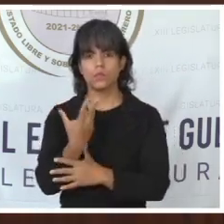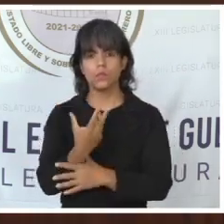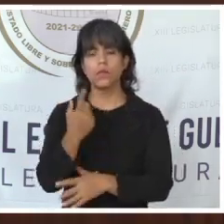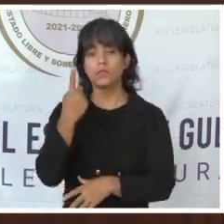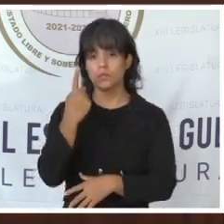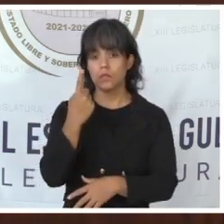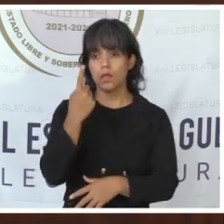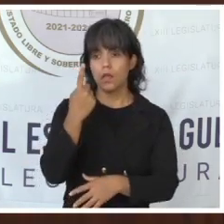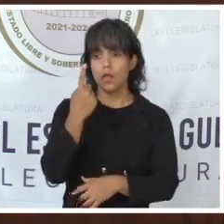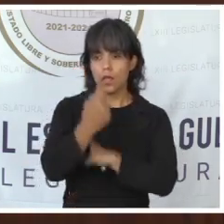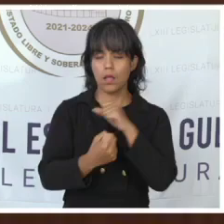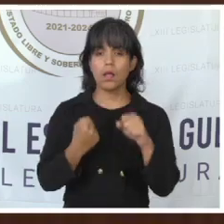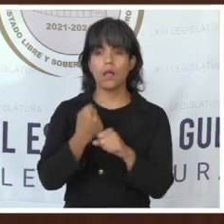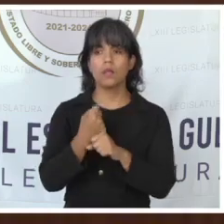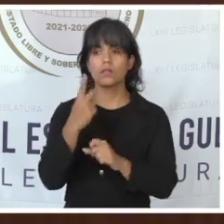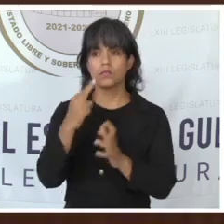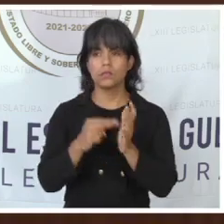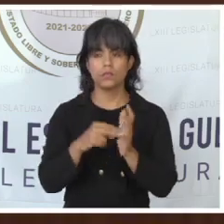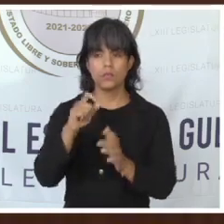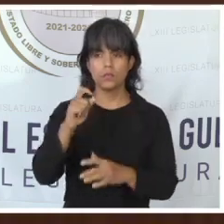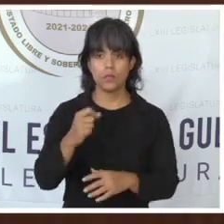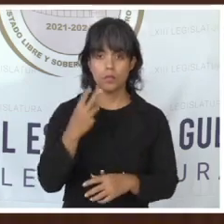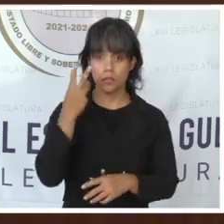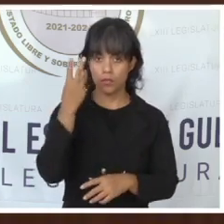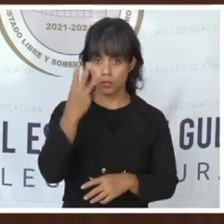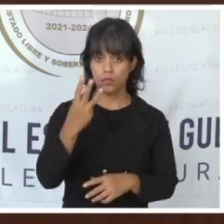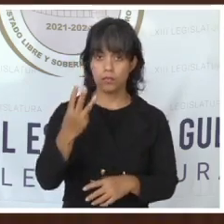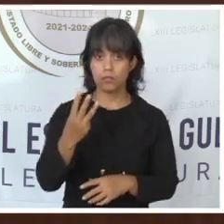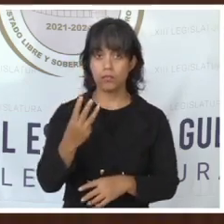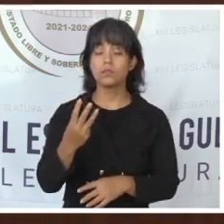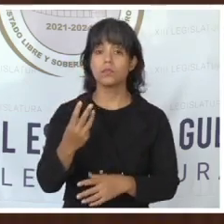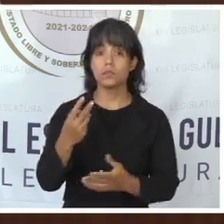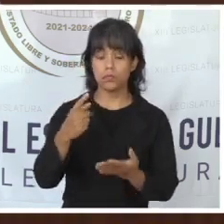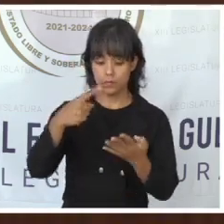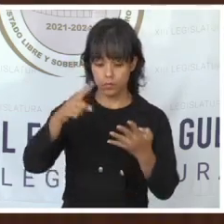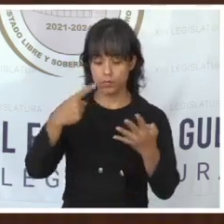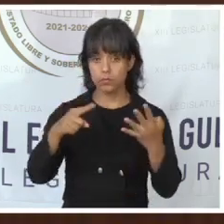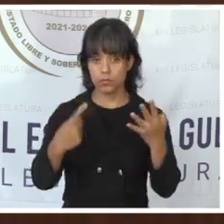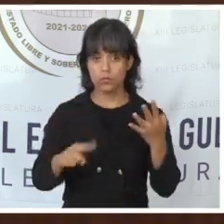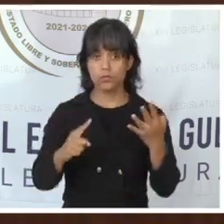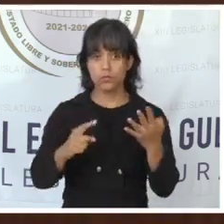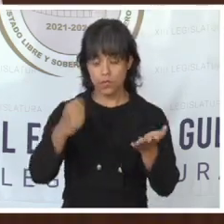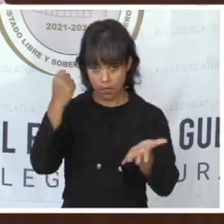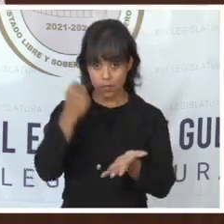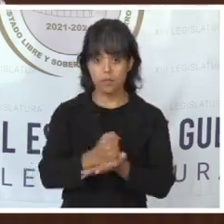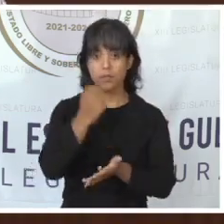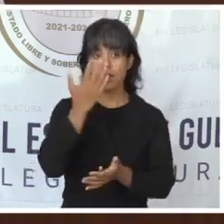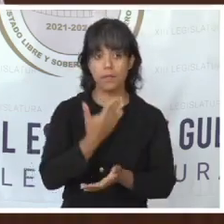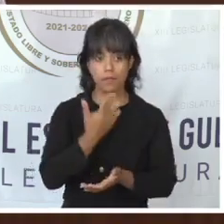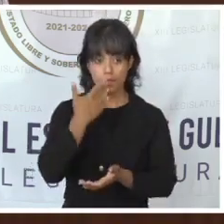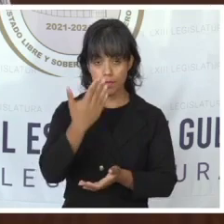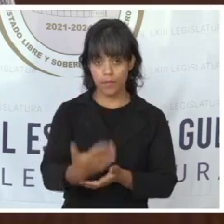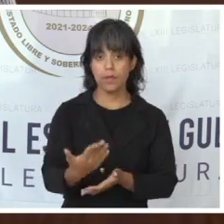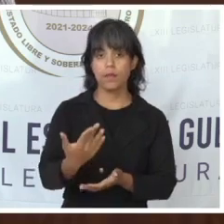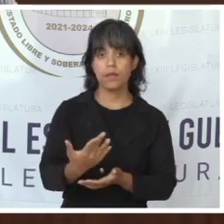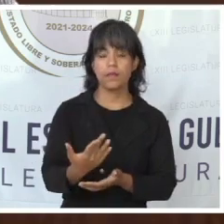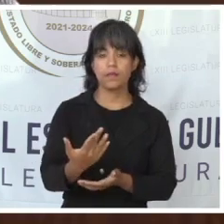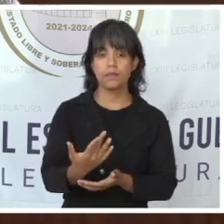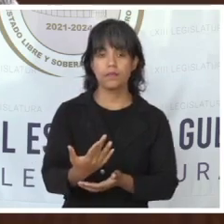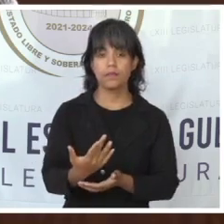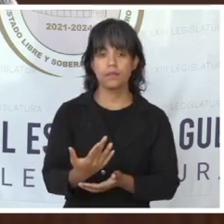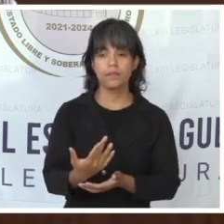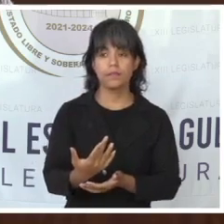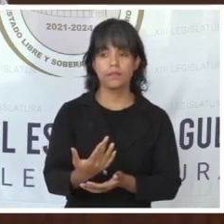año, todas cumplen con los requisitos mínimos necesarios de inclusión para las personas que